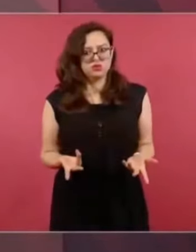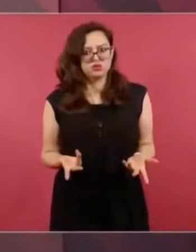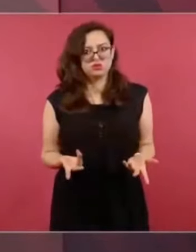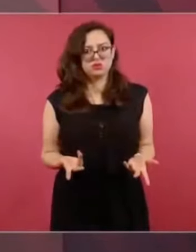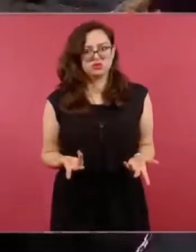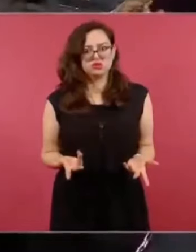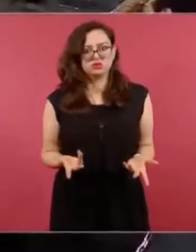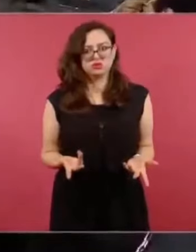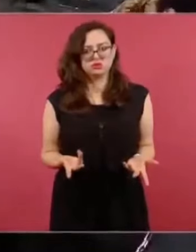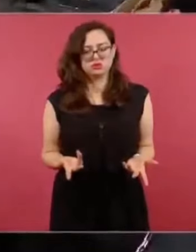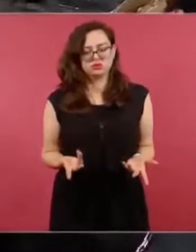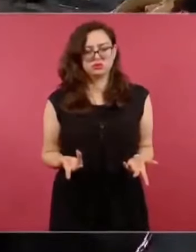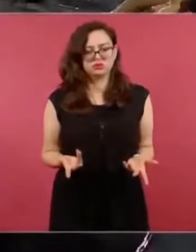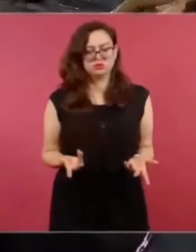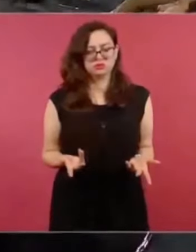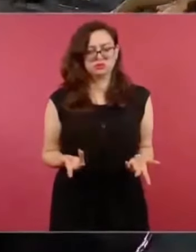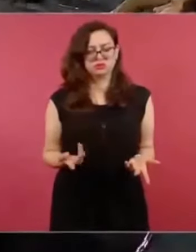además